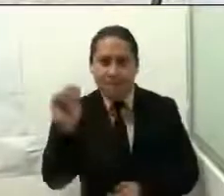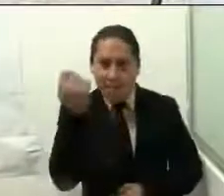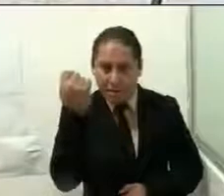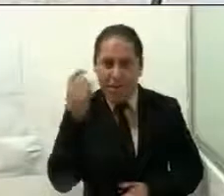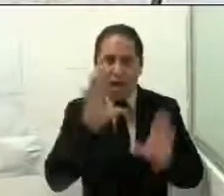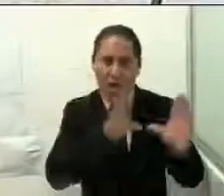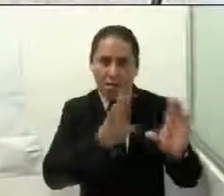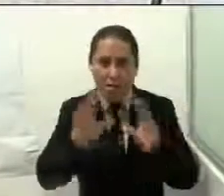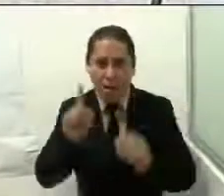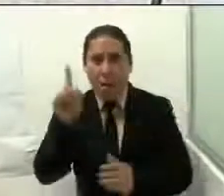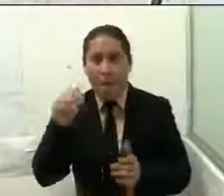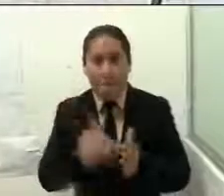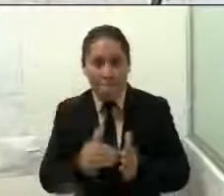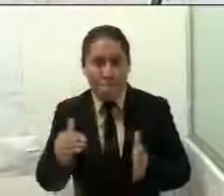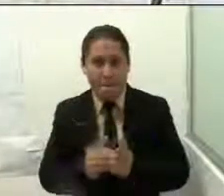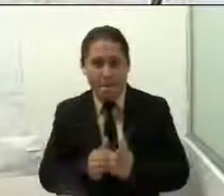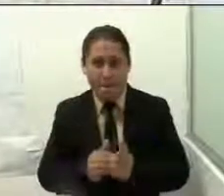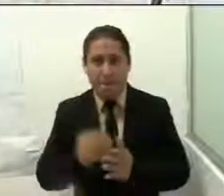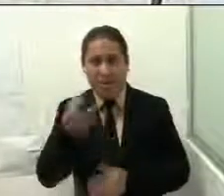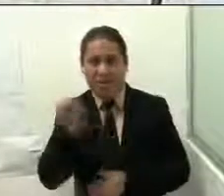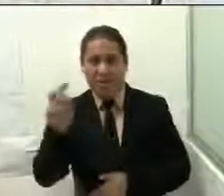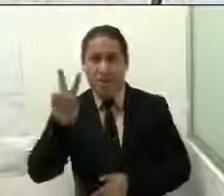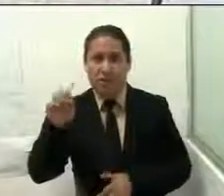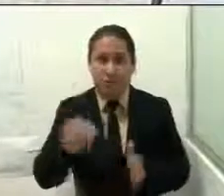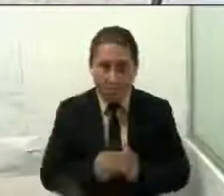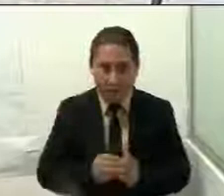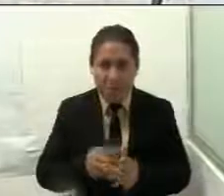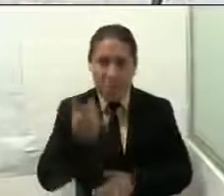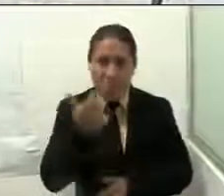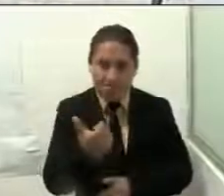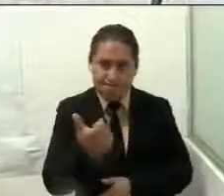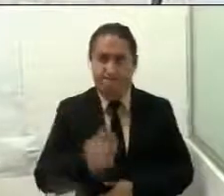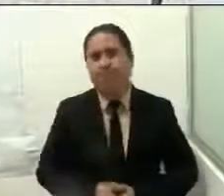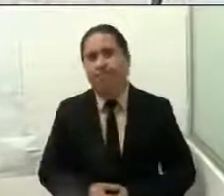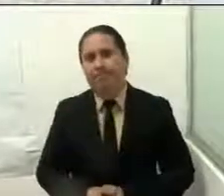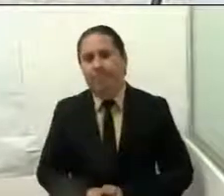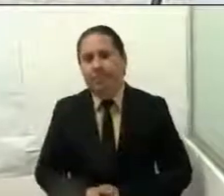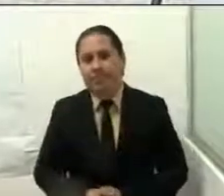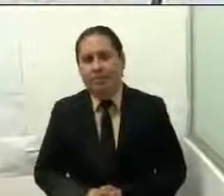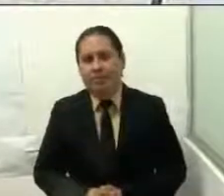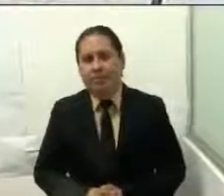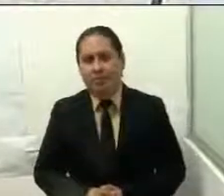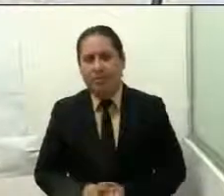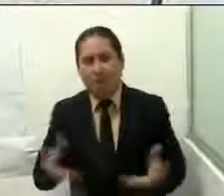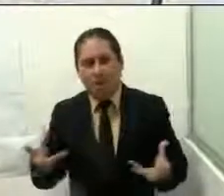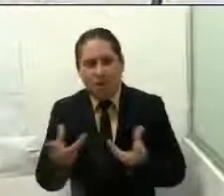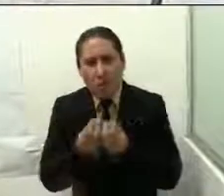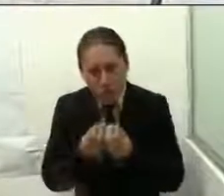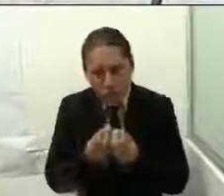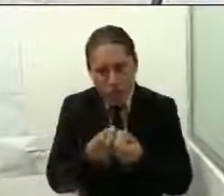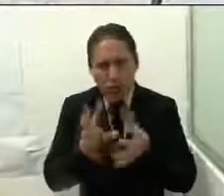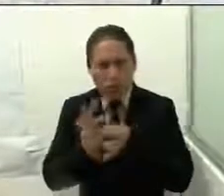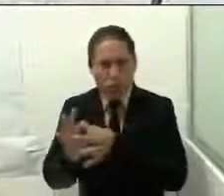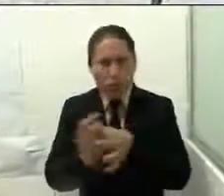un millón 302 mil pesos en conjunto con con el senasica